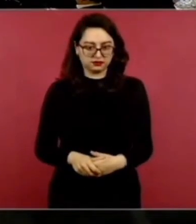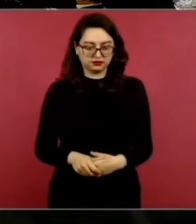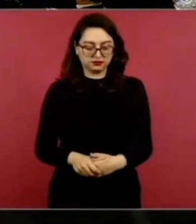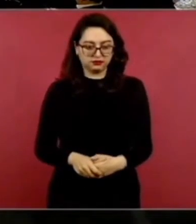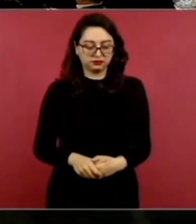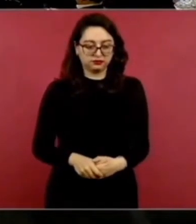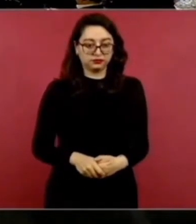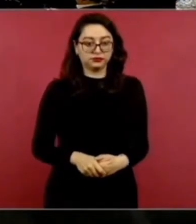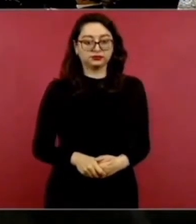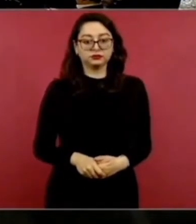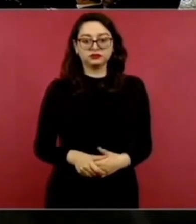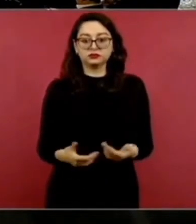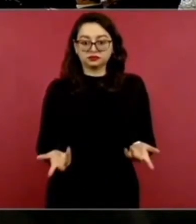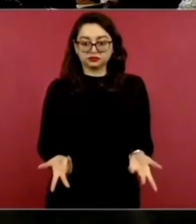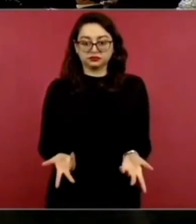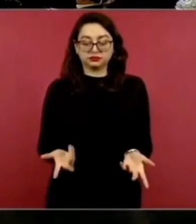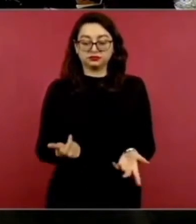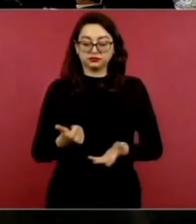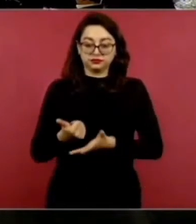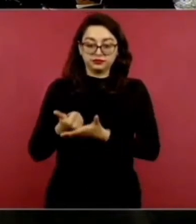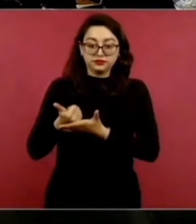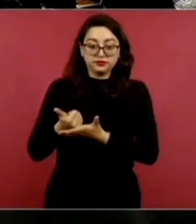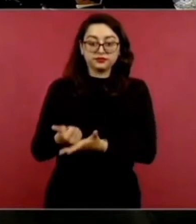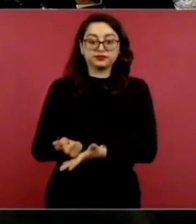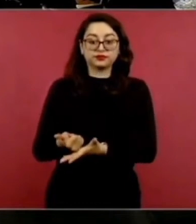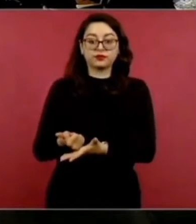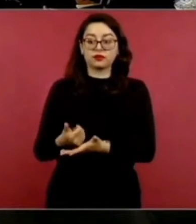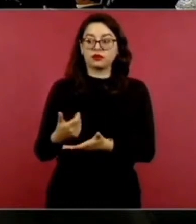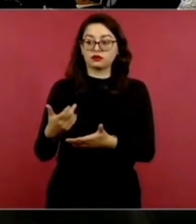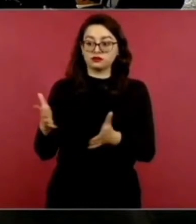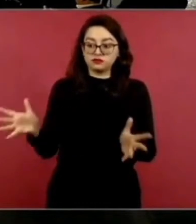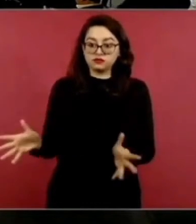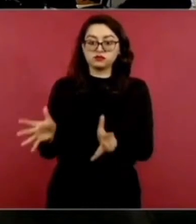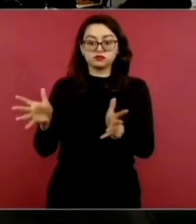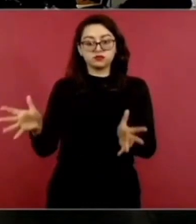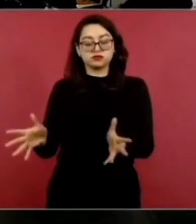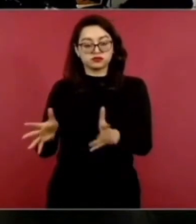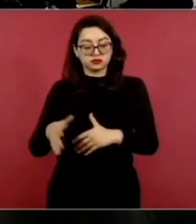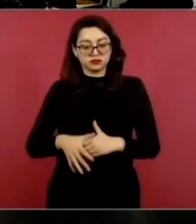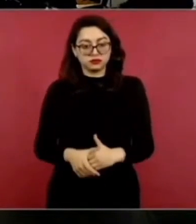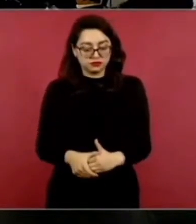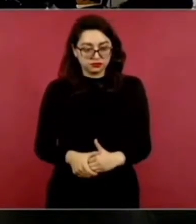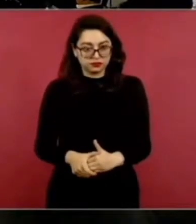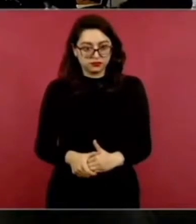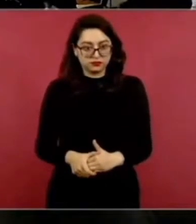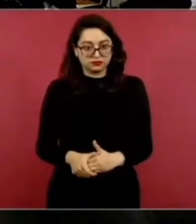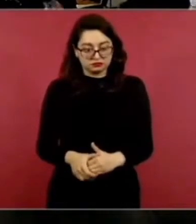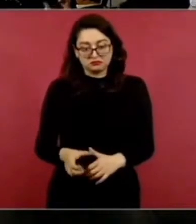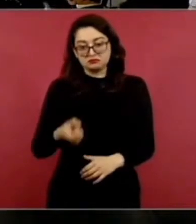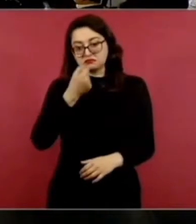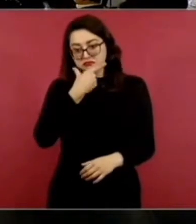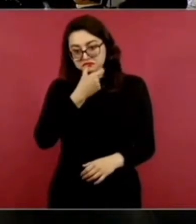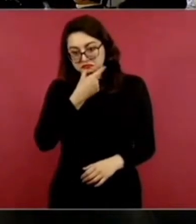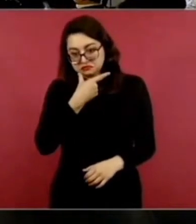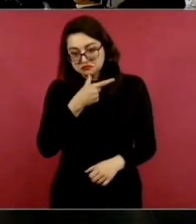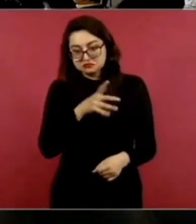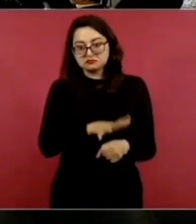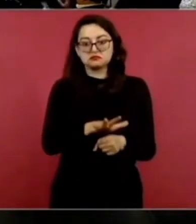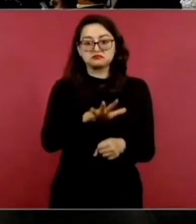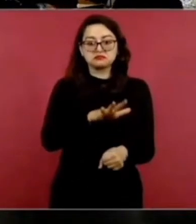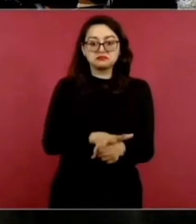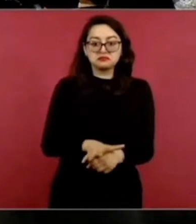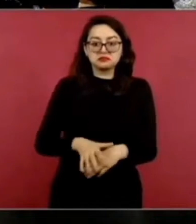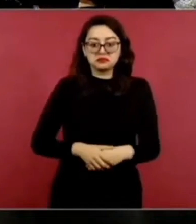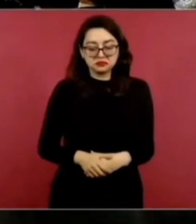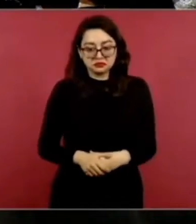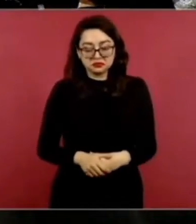que le ayuden en su enfermedad y que tenga sus medicamentos, y si